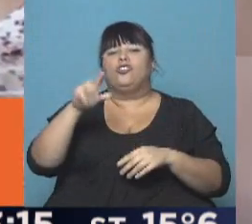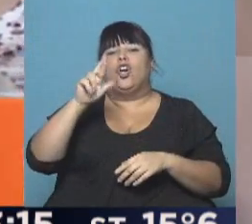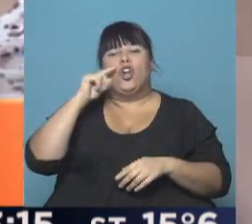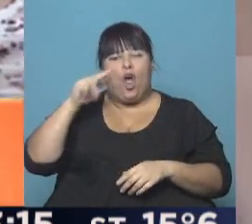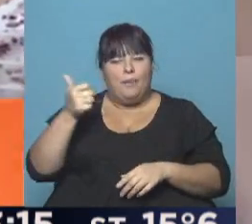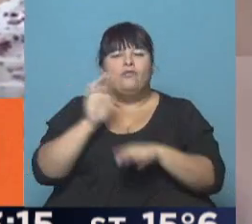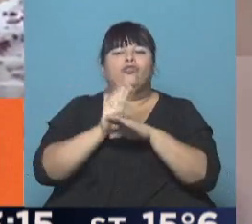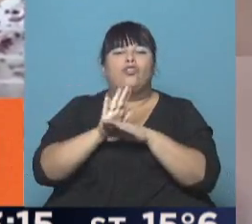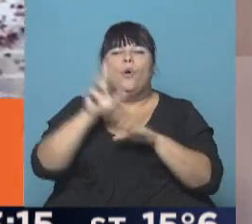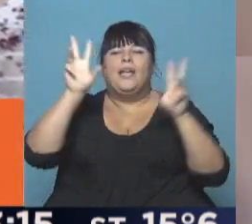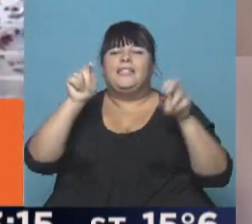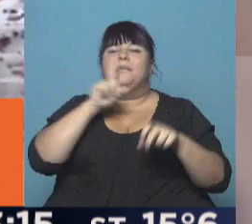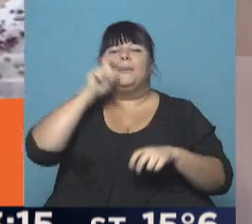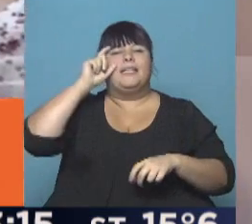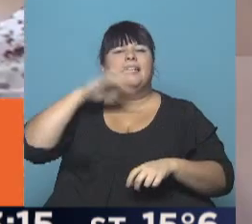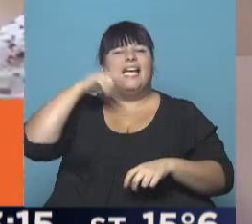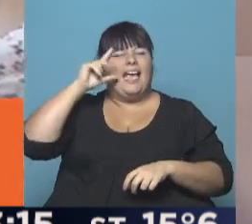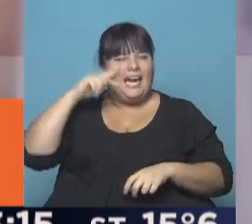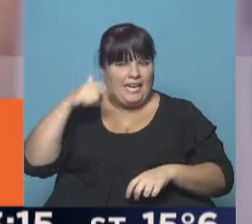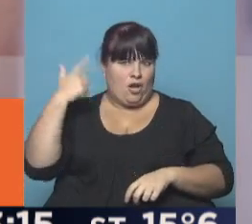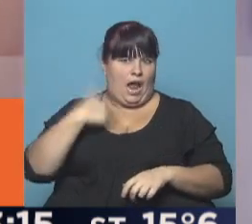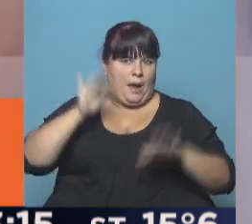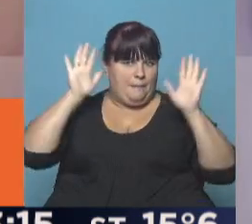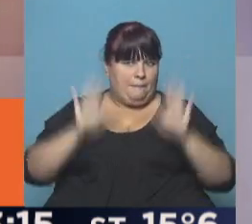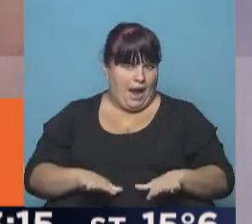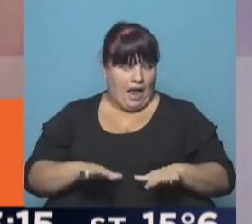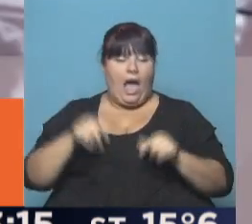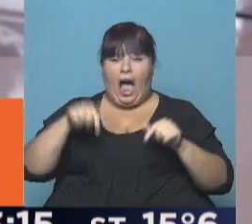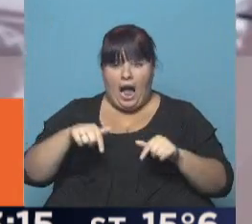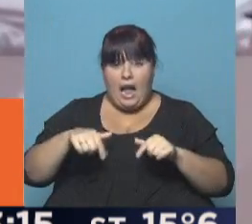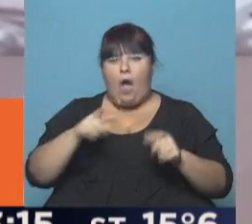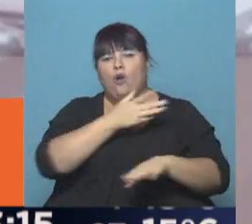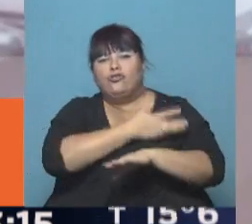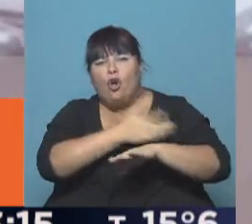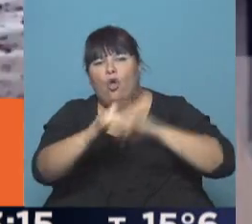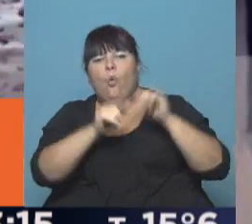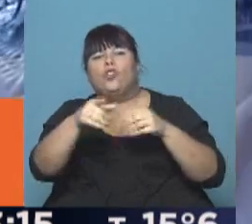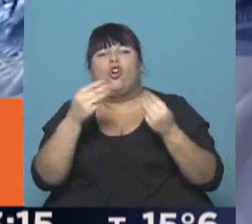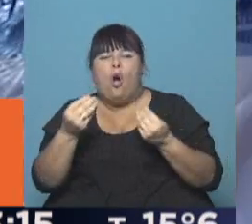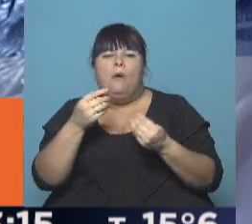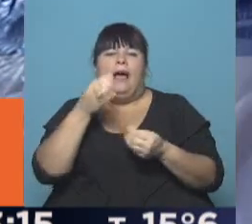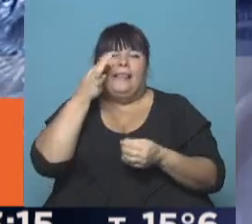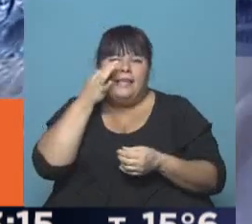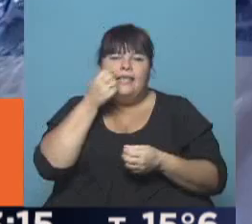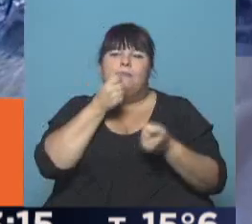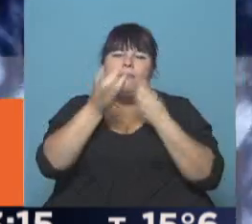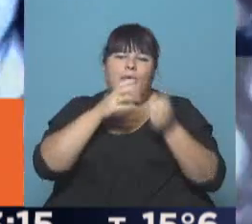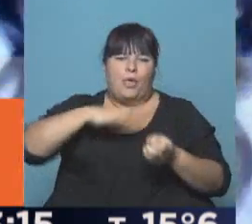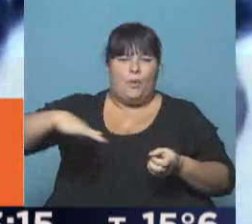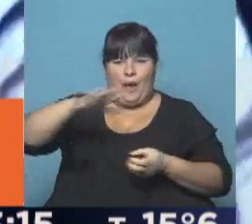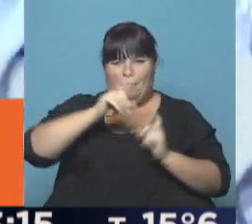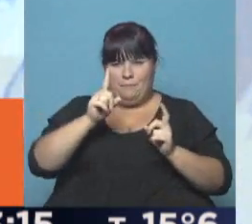romina y tiene que ver con el caso de romina tejerina que impactó al país y que acá es reconstruido a través de testimonios de la comunidad donde se